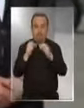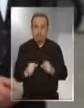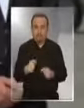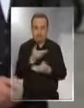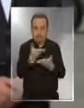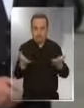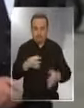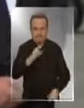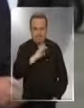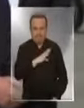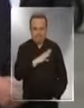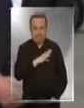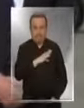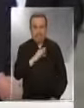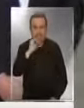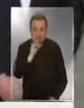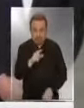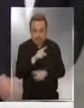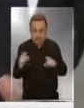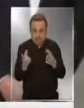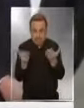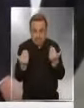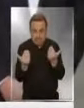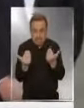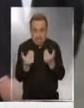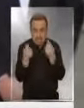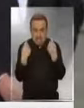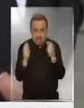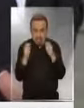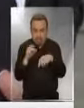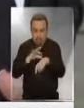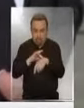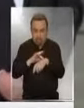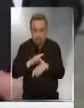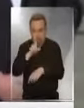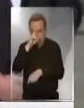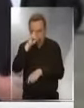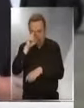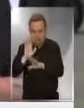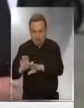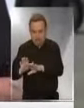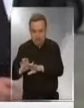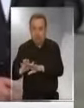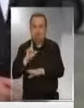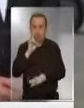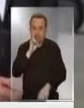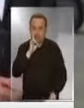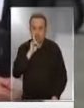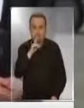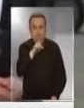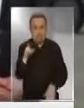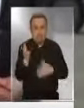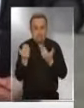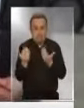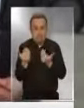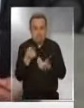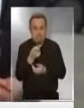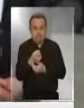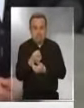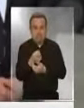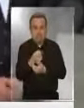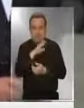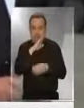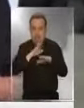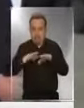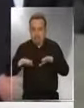los chilenos que si necesitan tratamiento médico, hospitalizaciones lo van a tener. Si necesitan